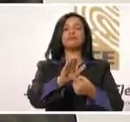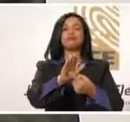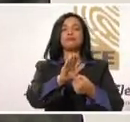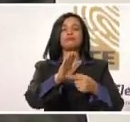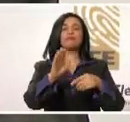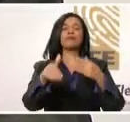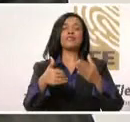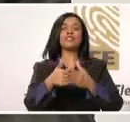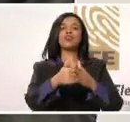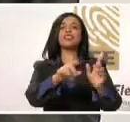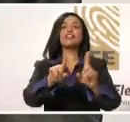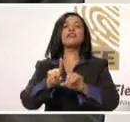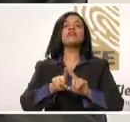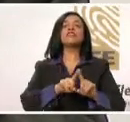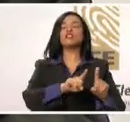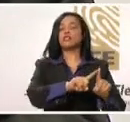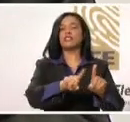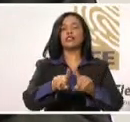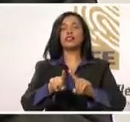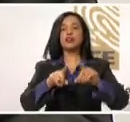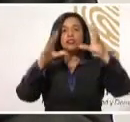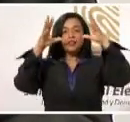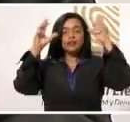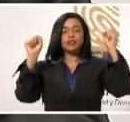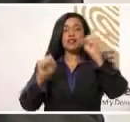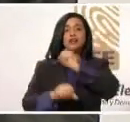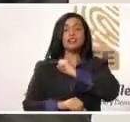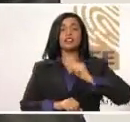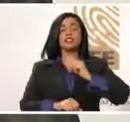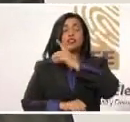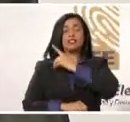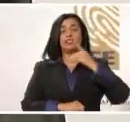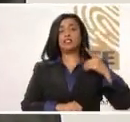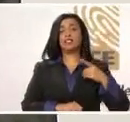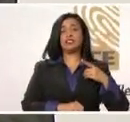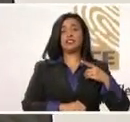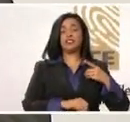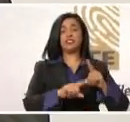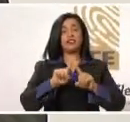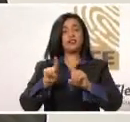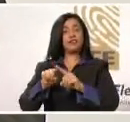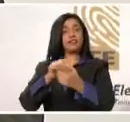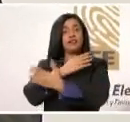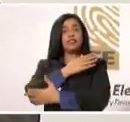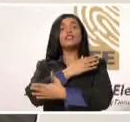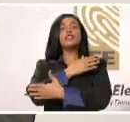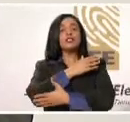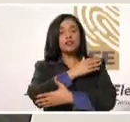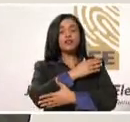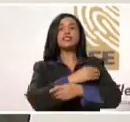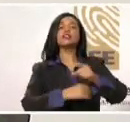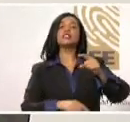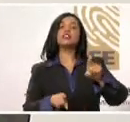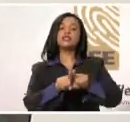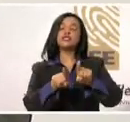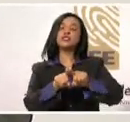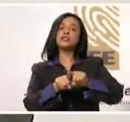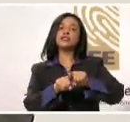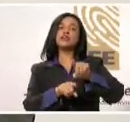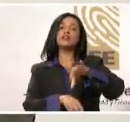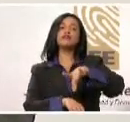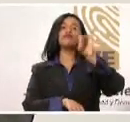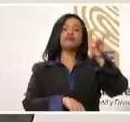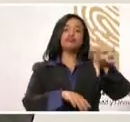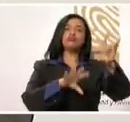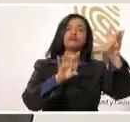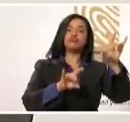generales, presidenciales, senatoriales y de diputaciones, donde se escogerán los cargos